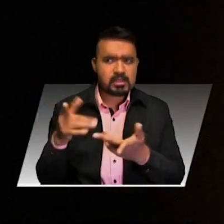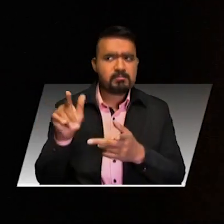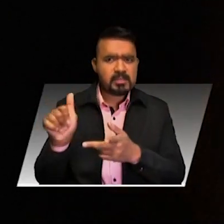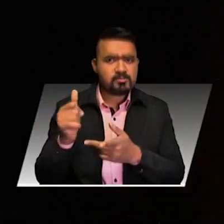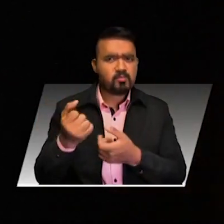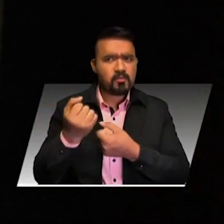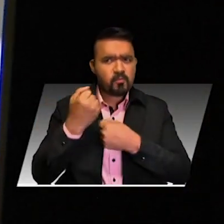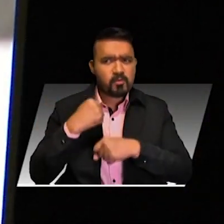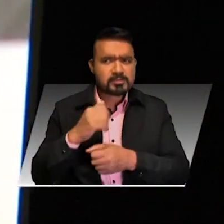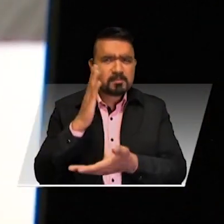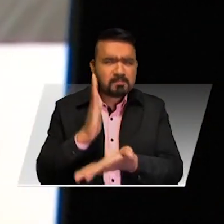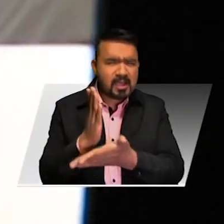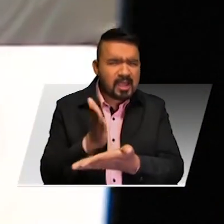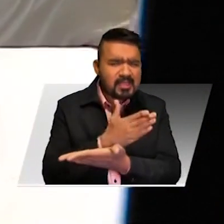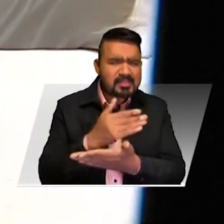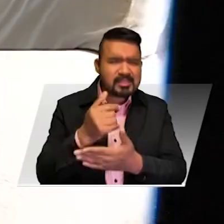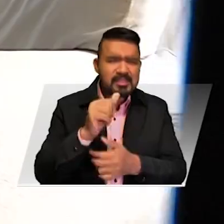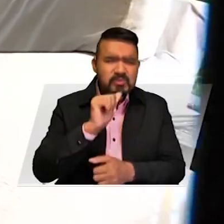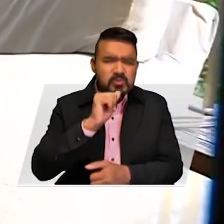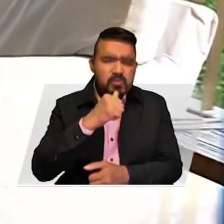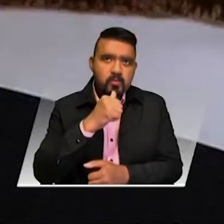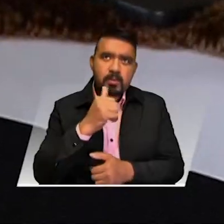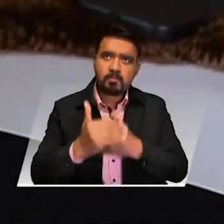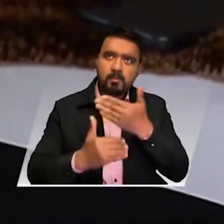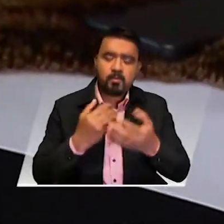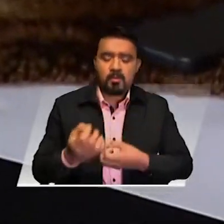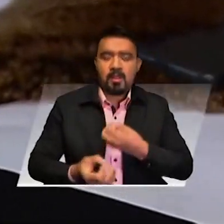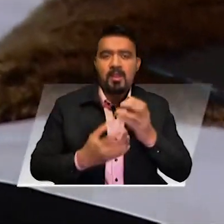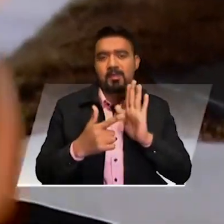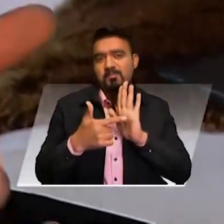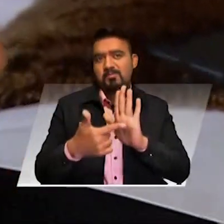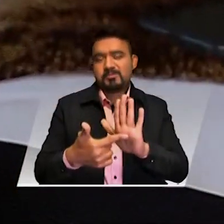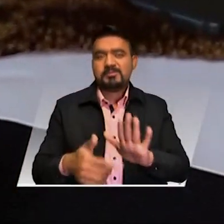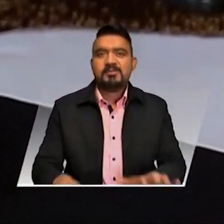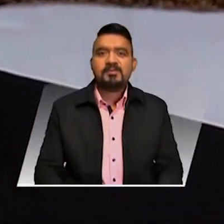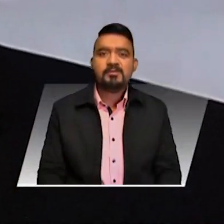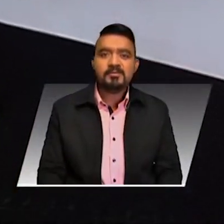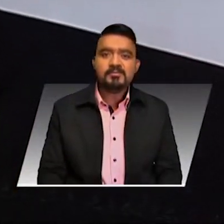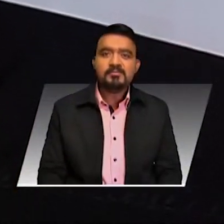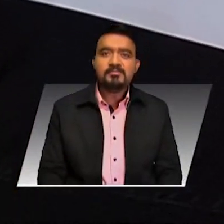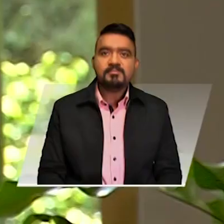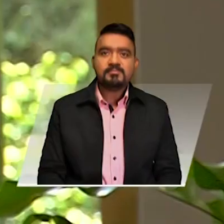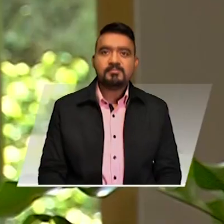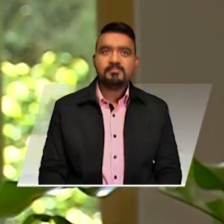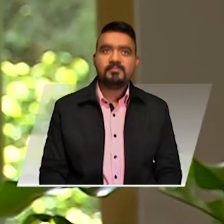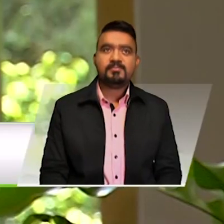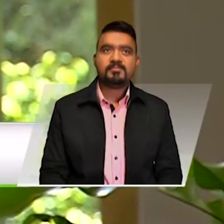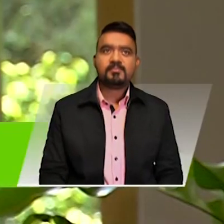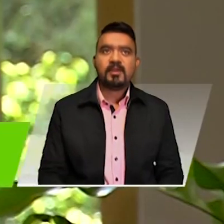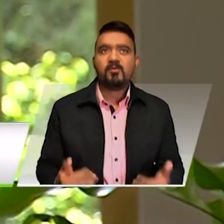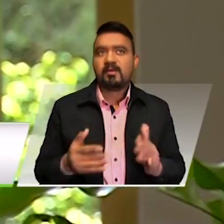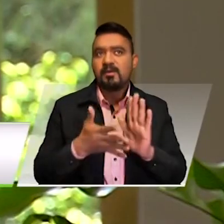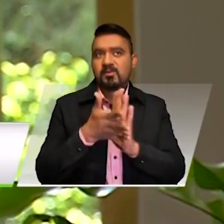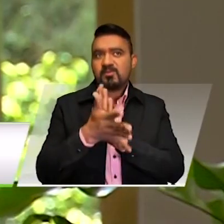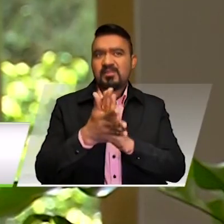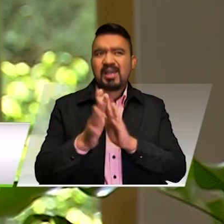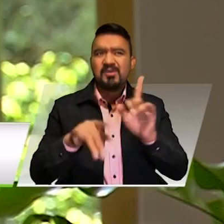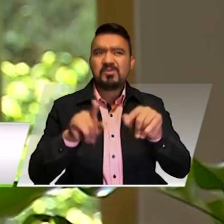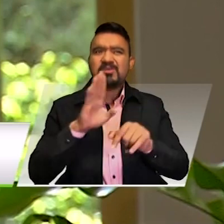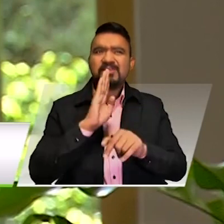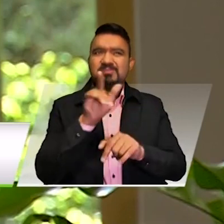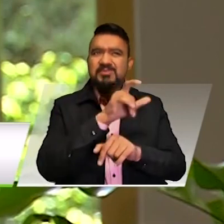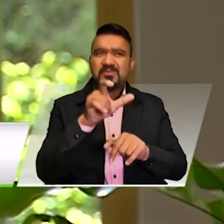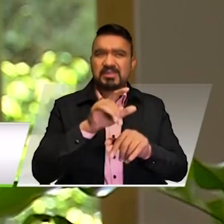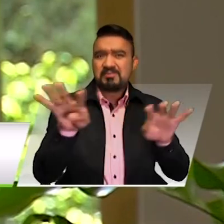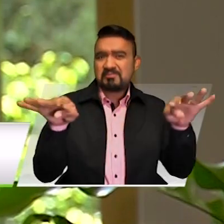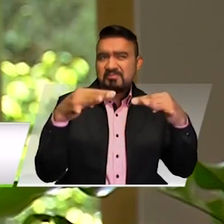Voy a contar de verdad quién soy y lo voy a mostrar, y al que le guste, chévere, al que no le parezca, lo rechace, pues